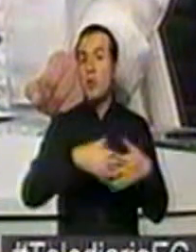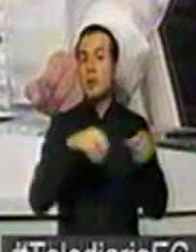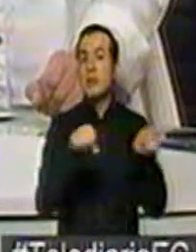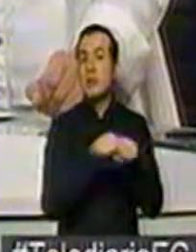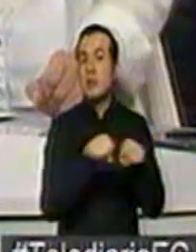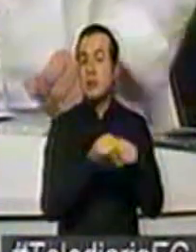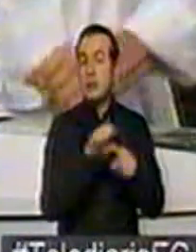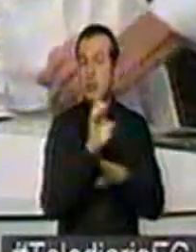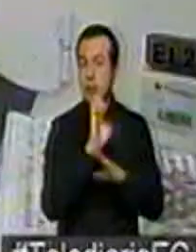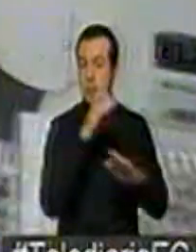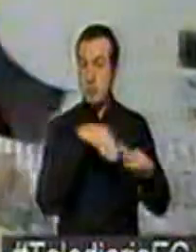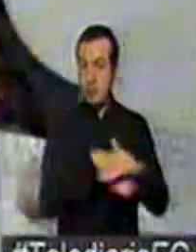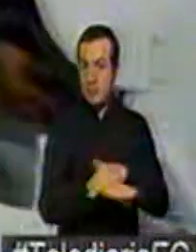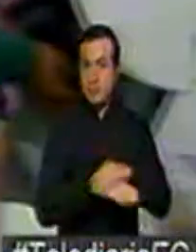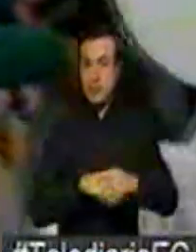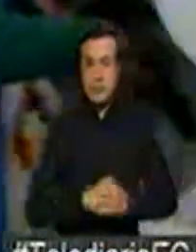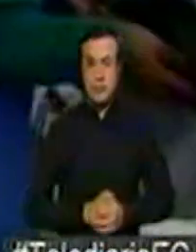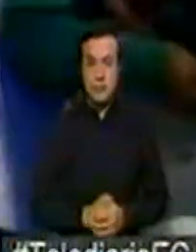el Ecuador.